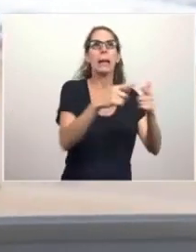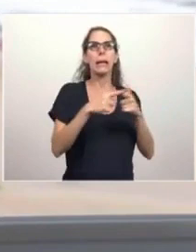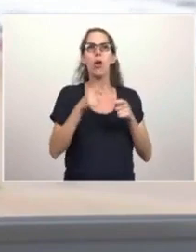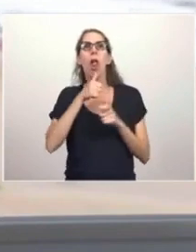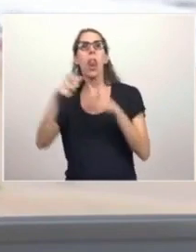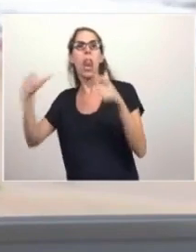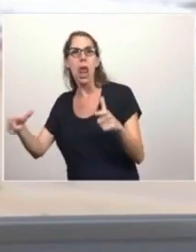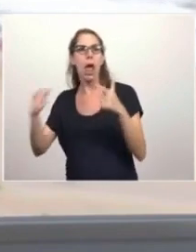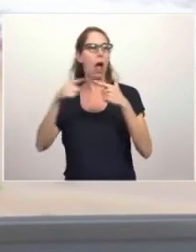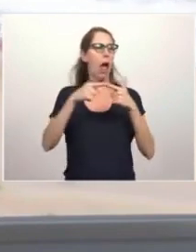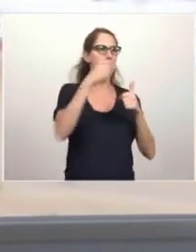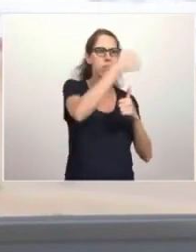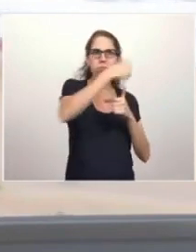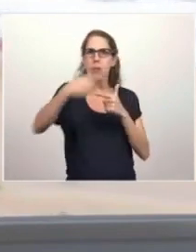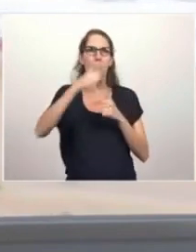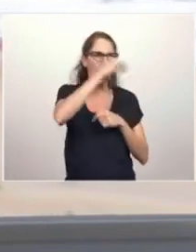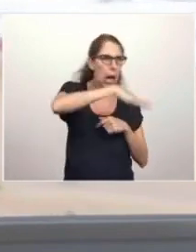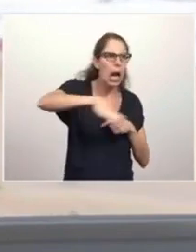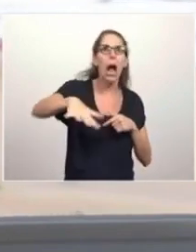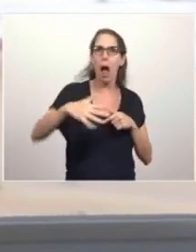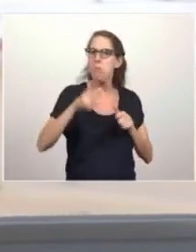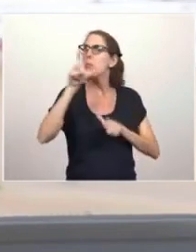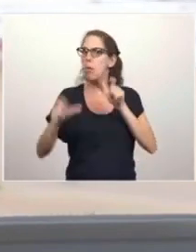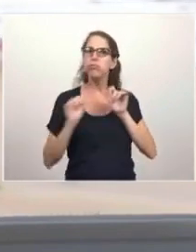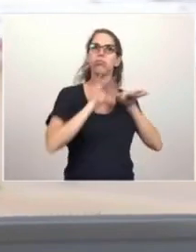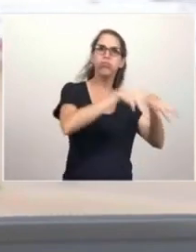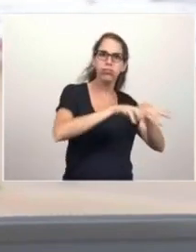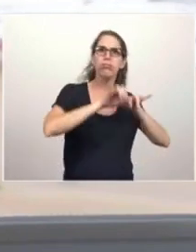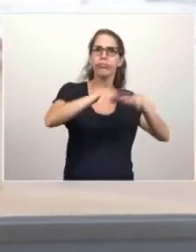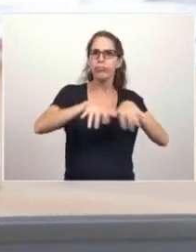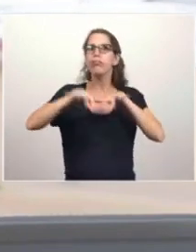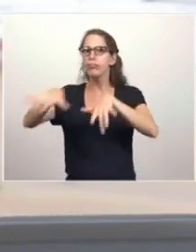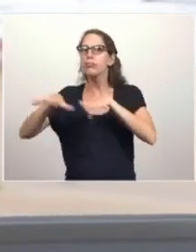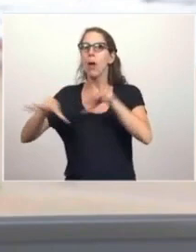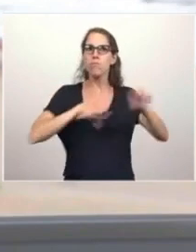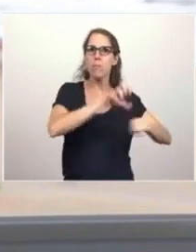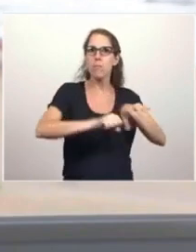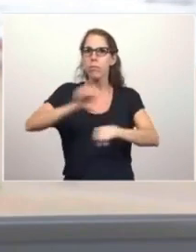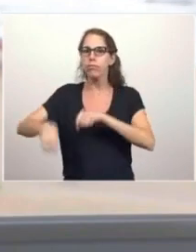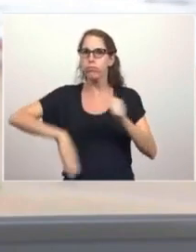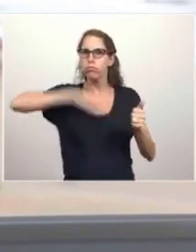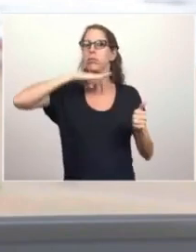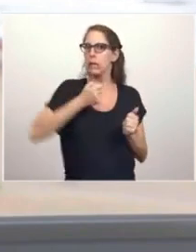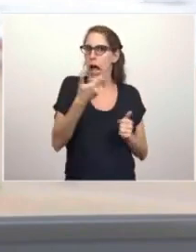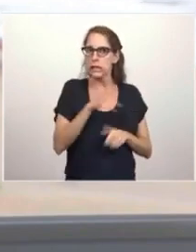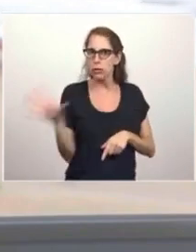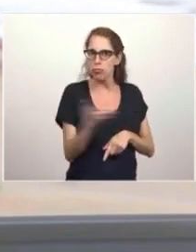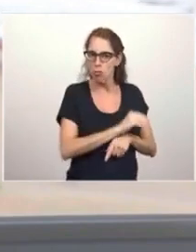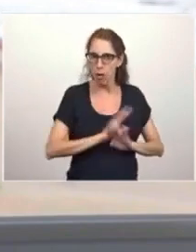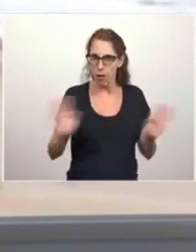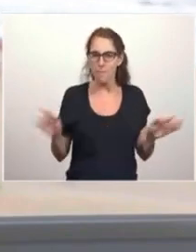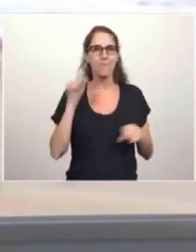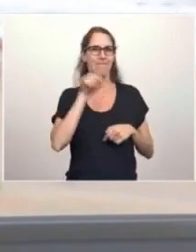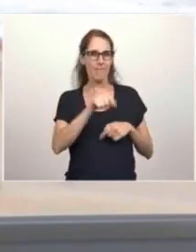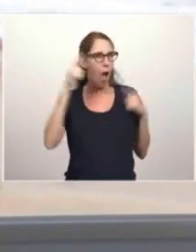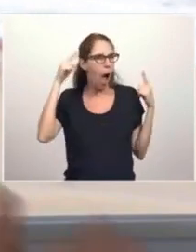lagunas, de lagos rurales estén también con casi plena ocupación. Era un objetivo, hoy estamos muy contentos de